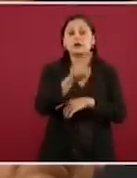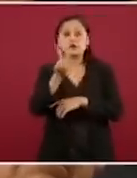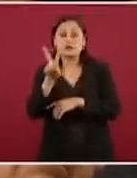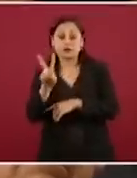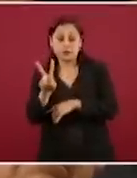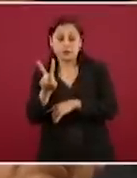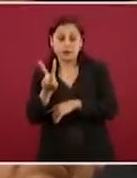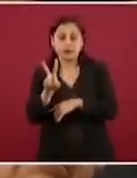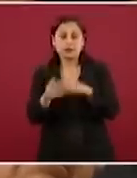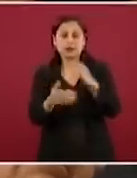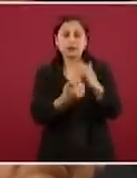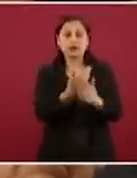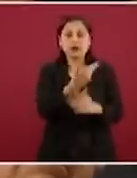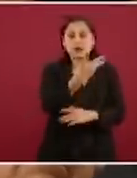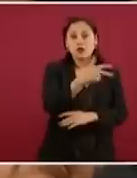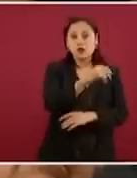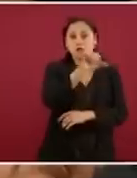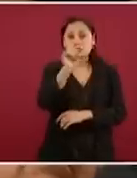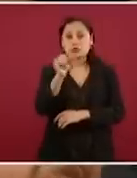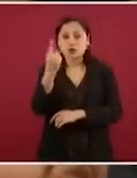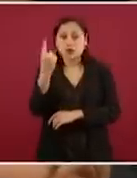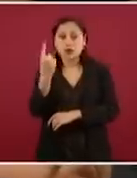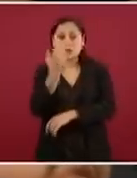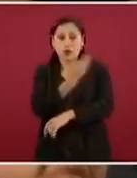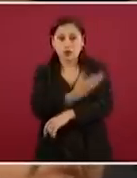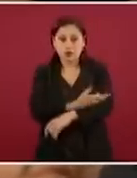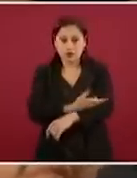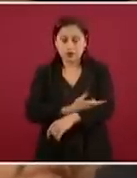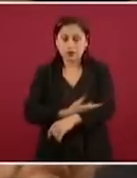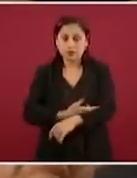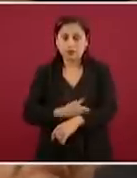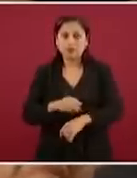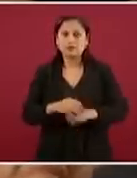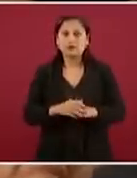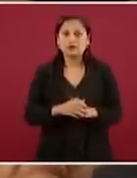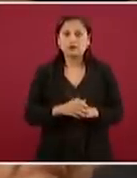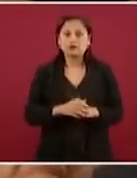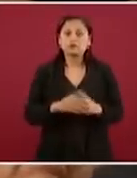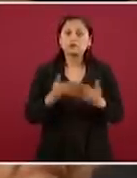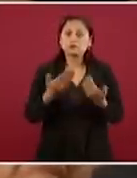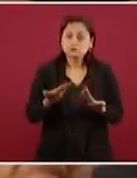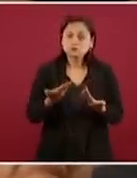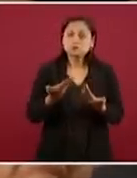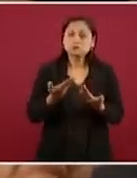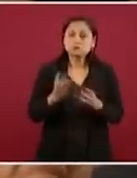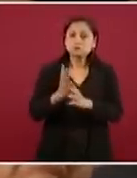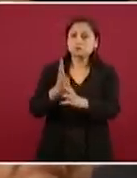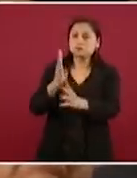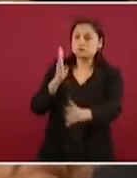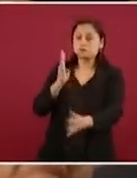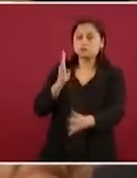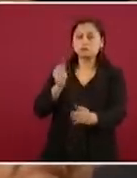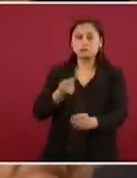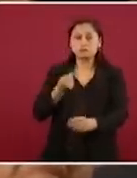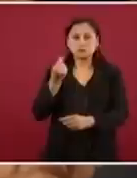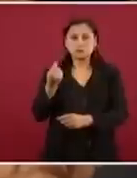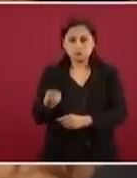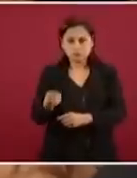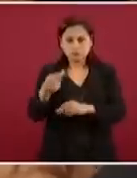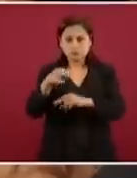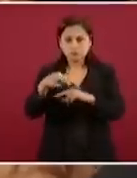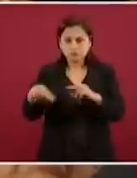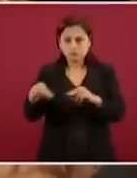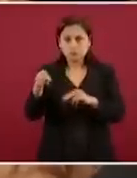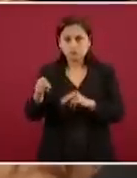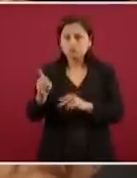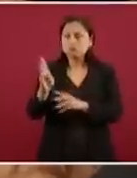las 8 de la mañana a la 1 de la tarde, otorgan fichas a los migrantes y a veces ya no